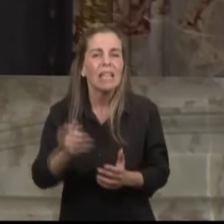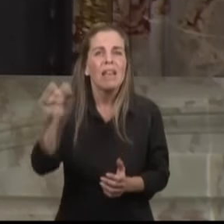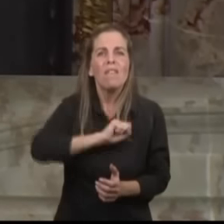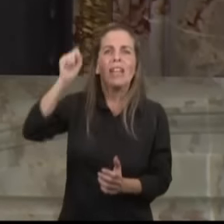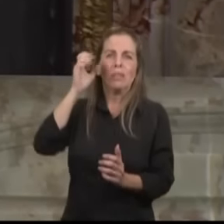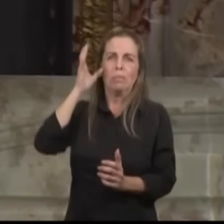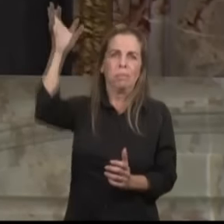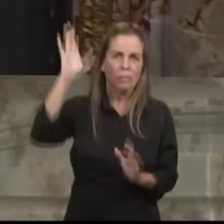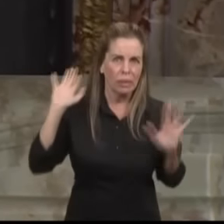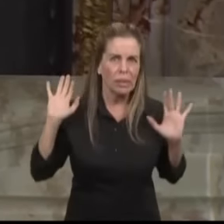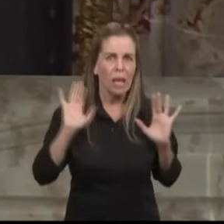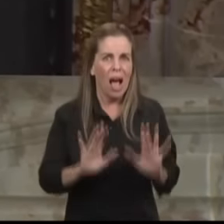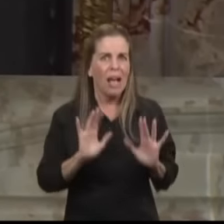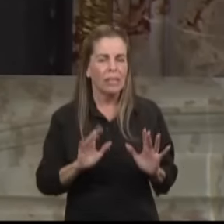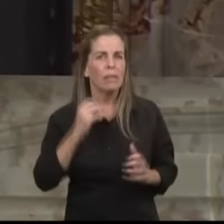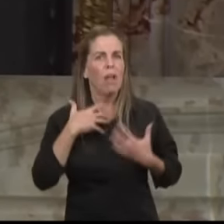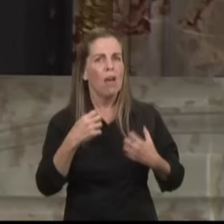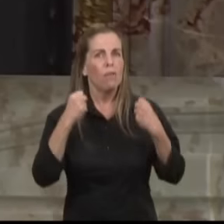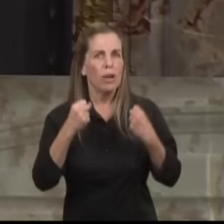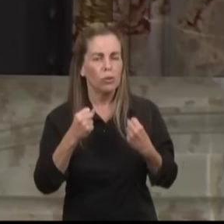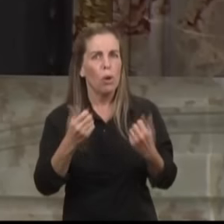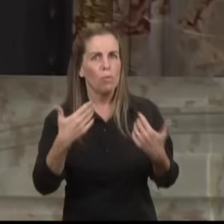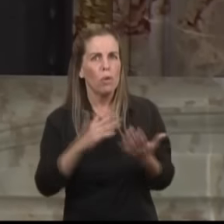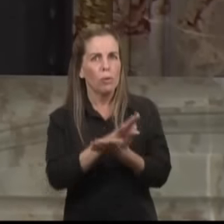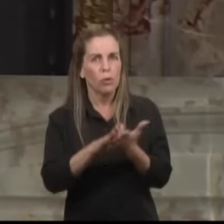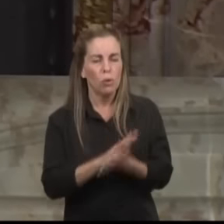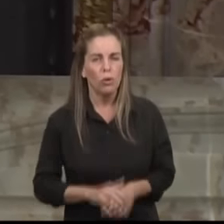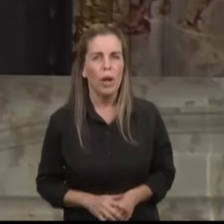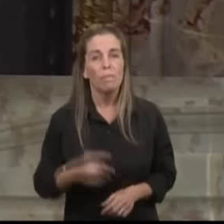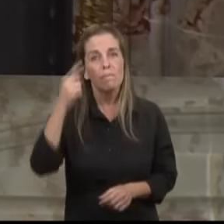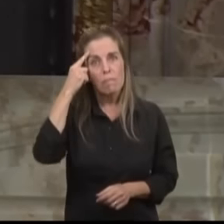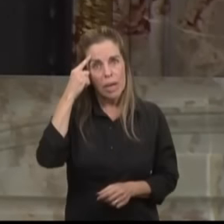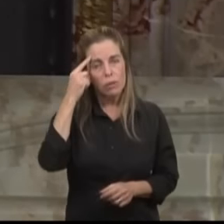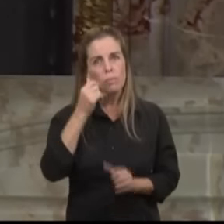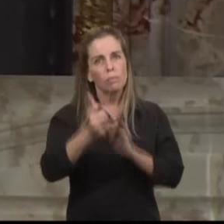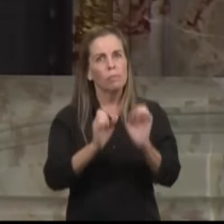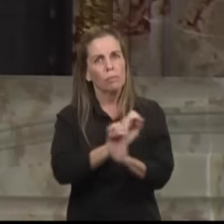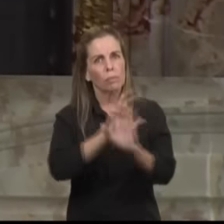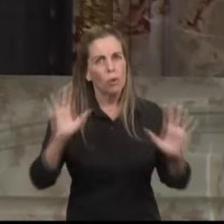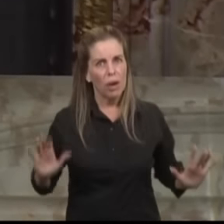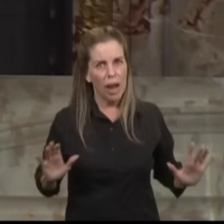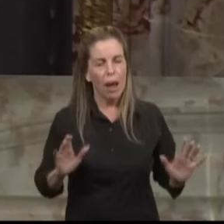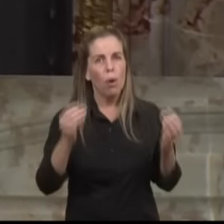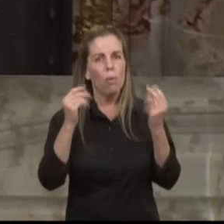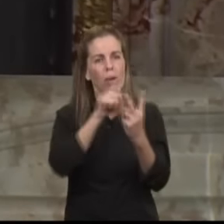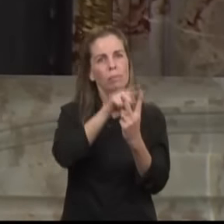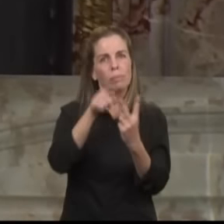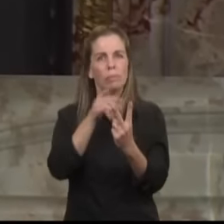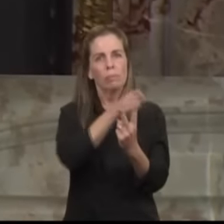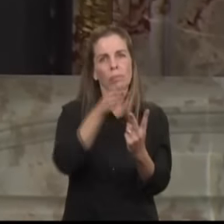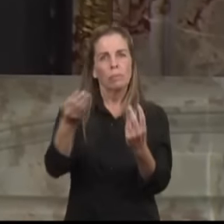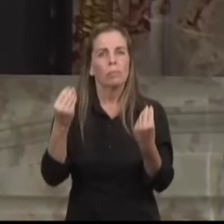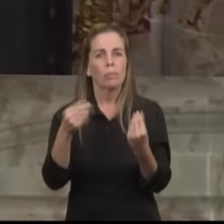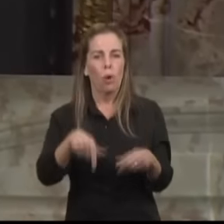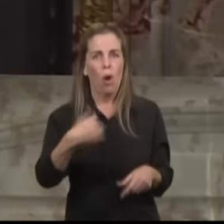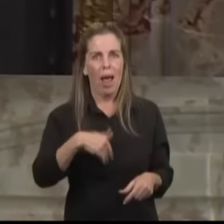con un enorme sacrificio hemos logrado evitar. Creo que he dejado muy en claro la elección ante la cual hoy nos enfrentamos como